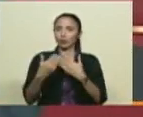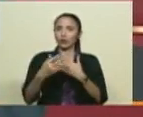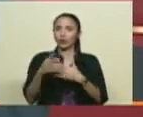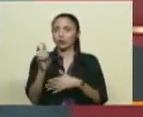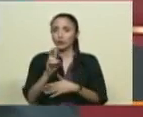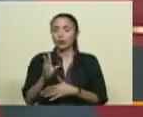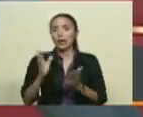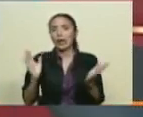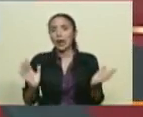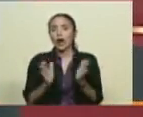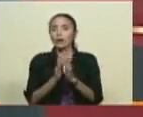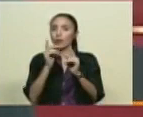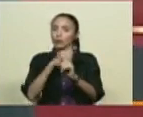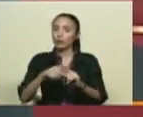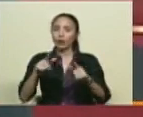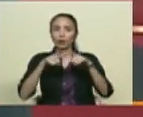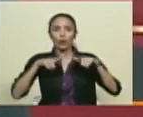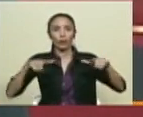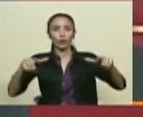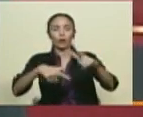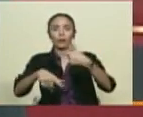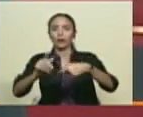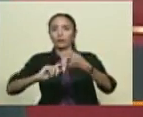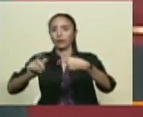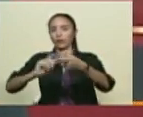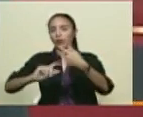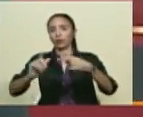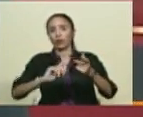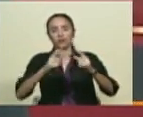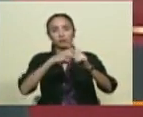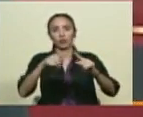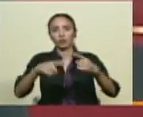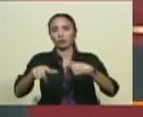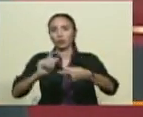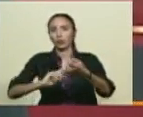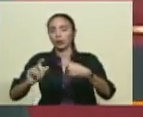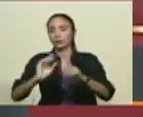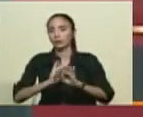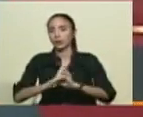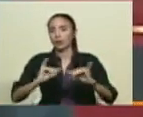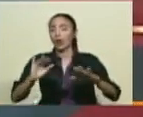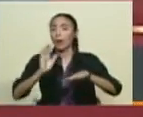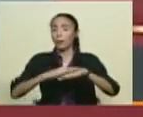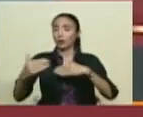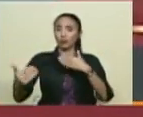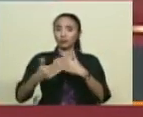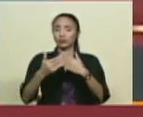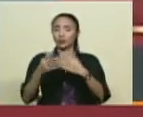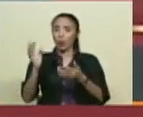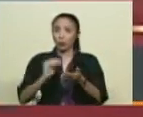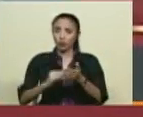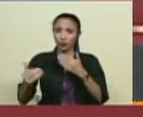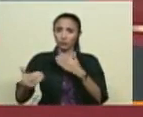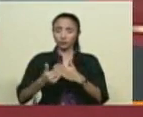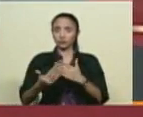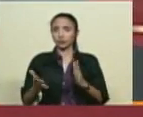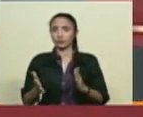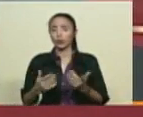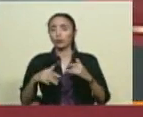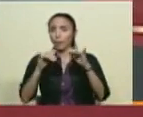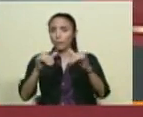agarrarán otro destino y seguiremos comerciando nuestro petróleo porque a nosotros no nos bloquea nadie. Se los digo desde mi corazón,